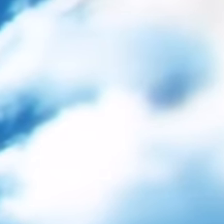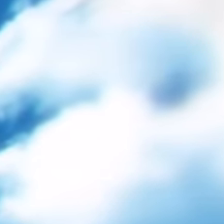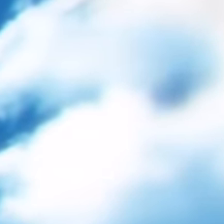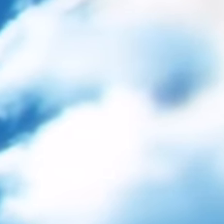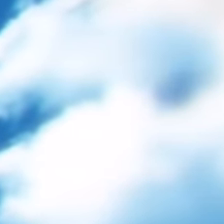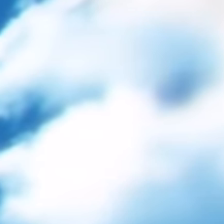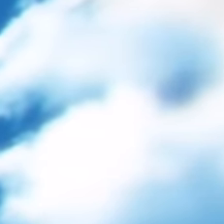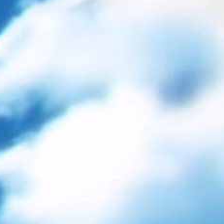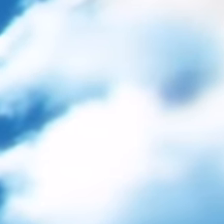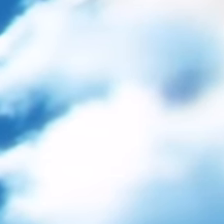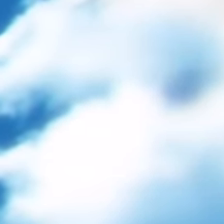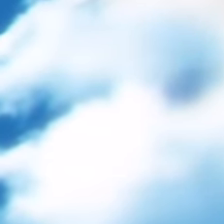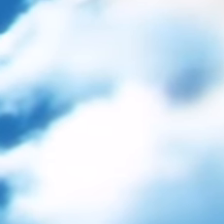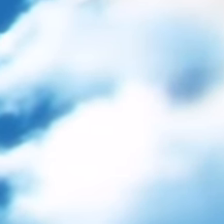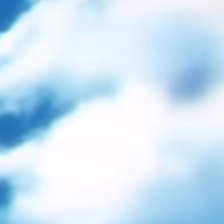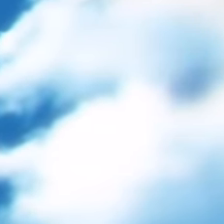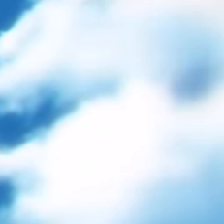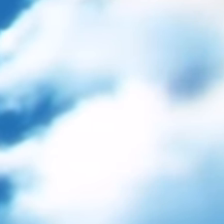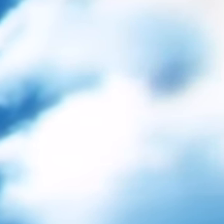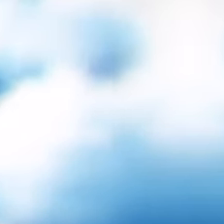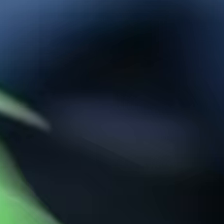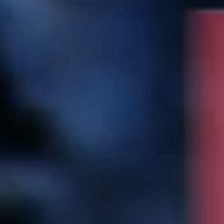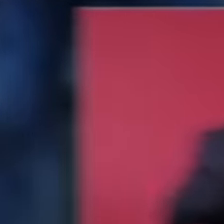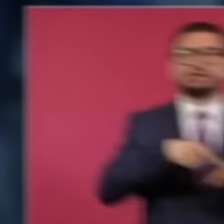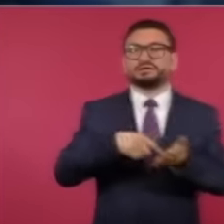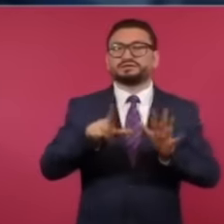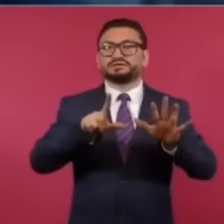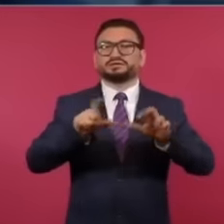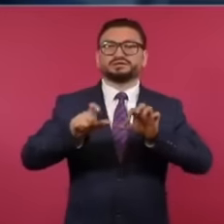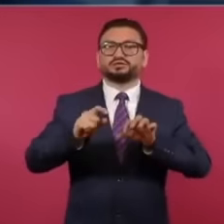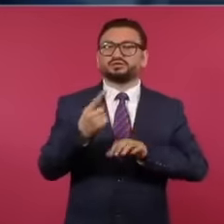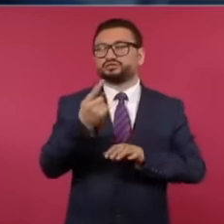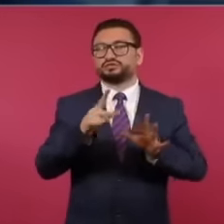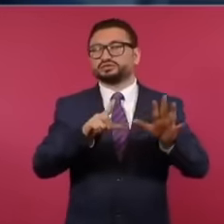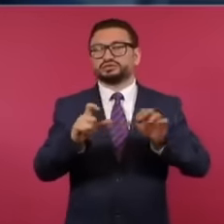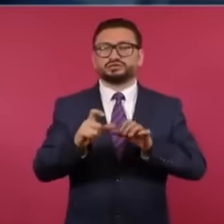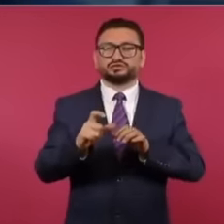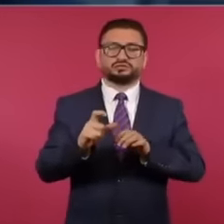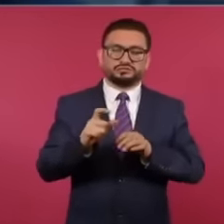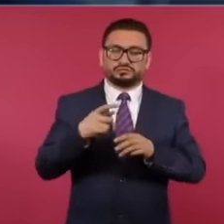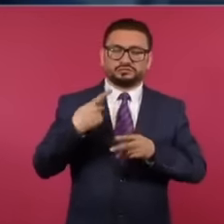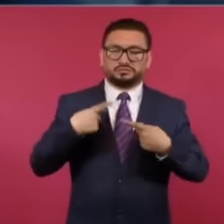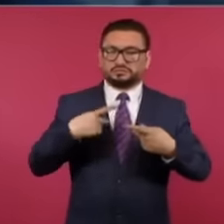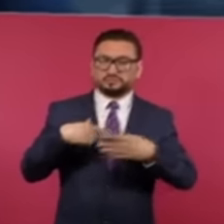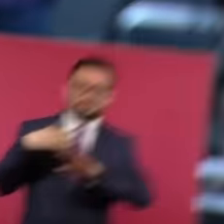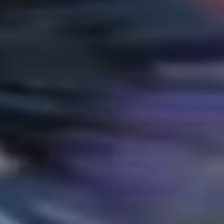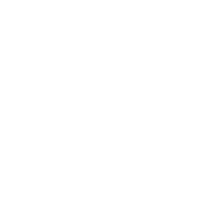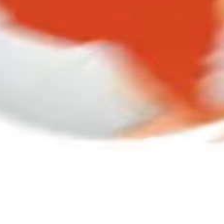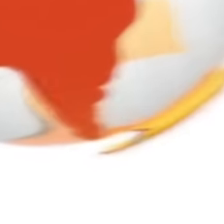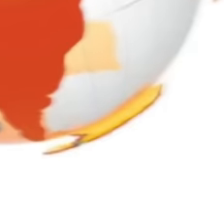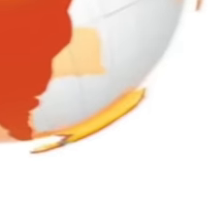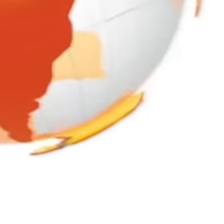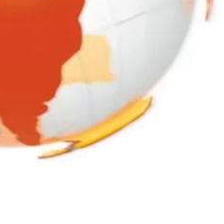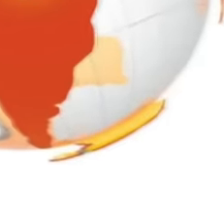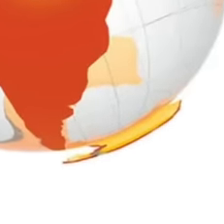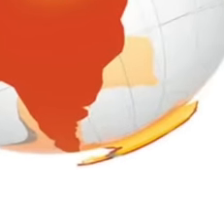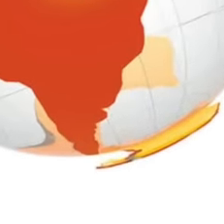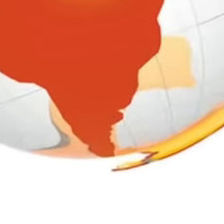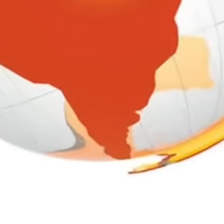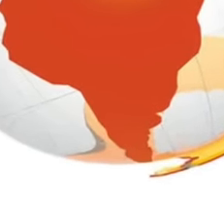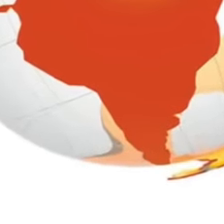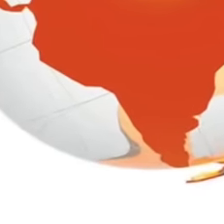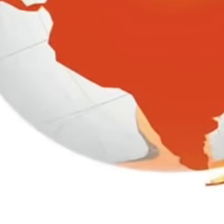desde Colombia. Ella trabaja en un canal de televisión líder en Colombia, conocida